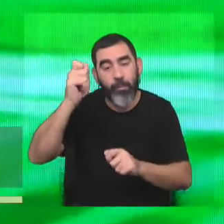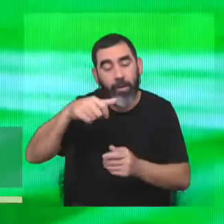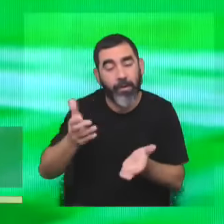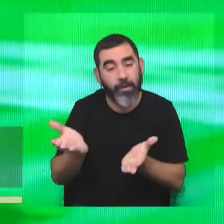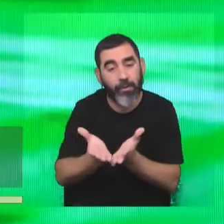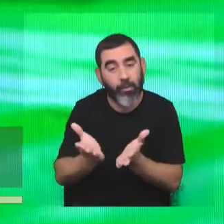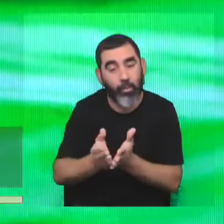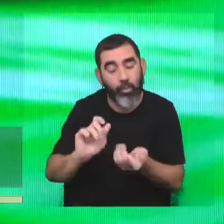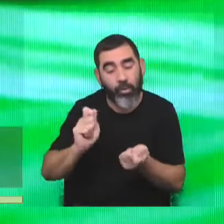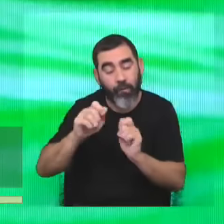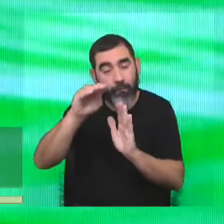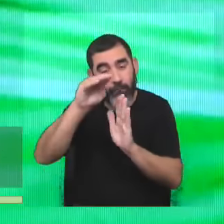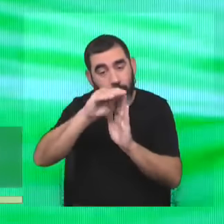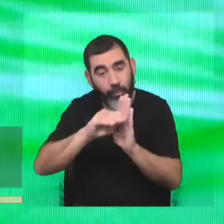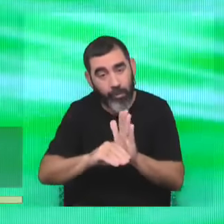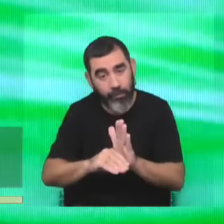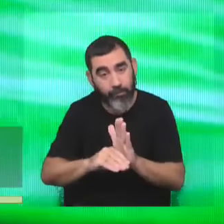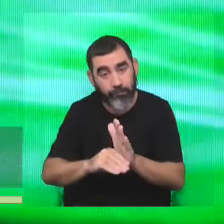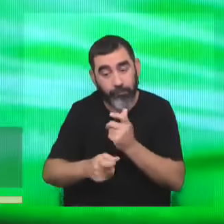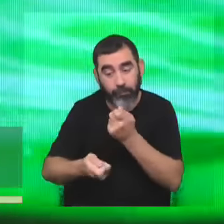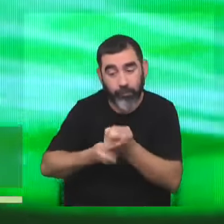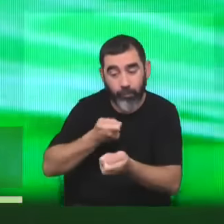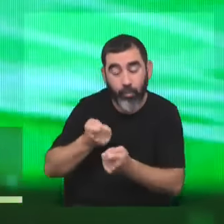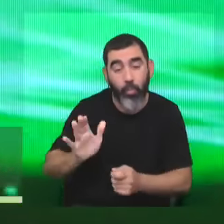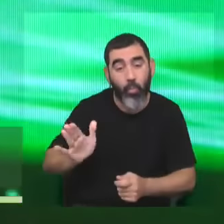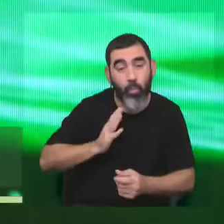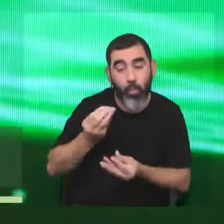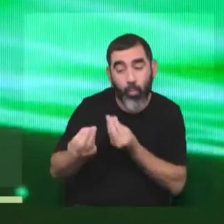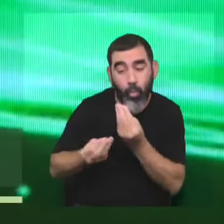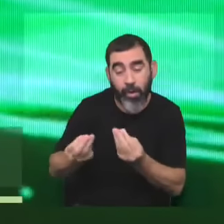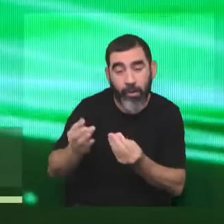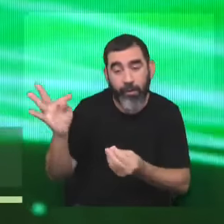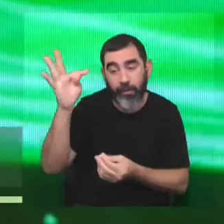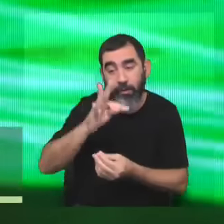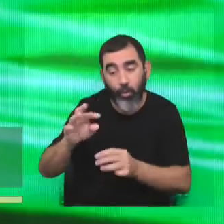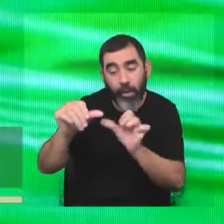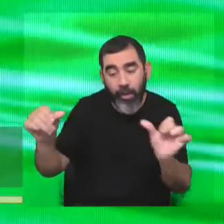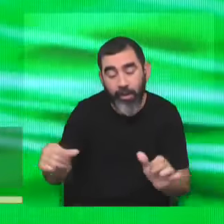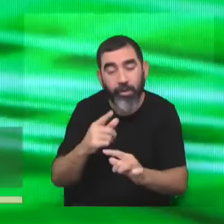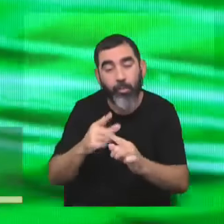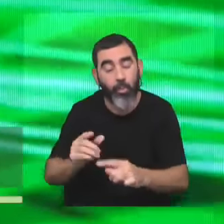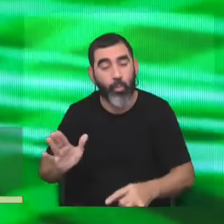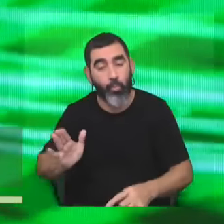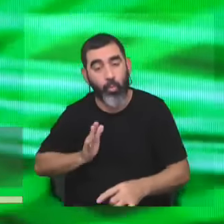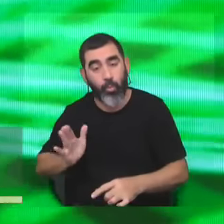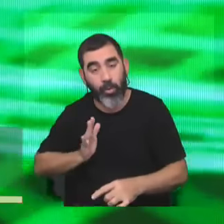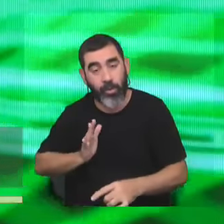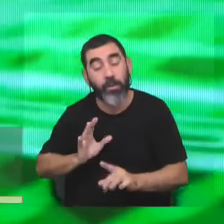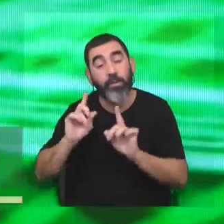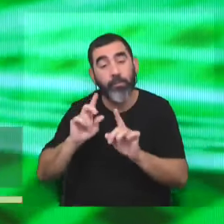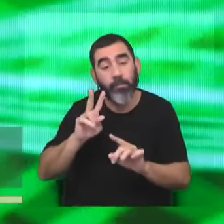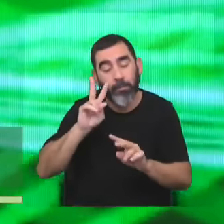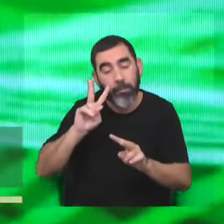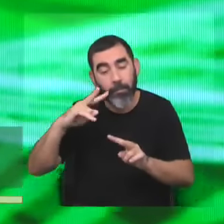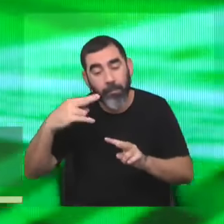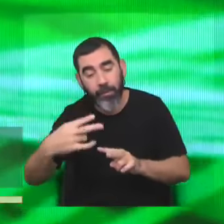reformando programas eh incorporando mujeres teorías producidas por mujeres en la academia una mirada también que